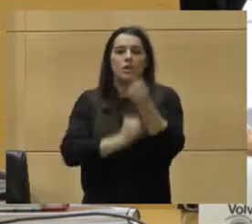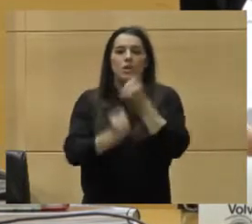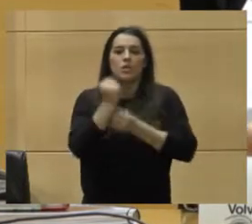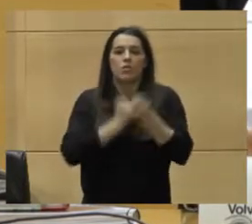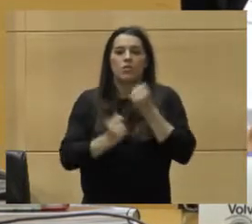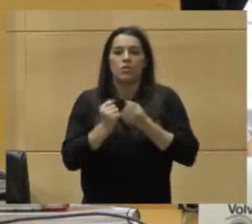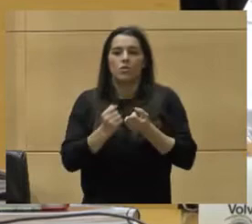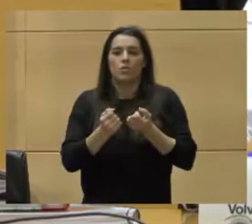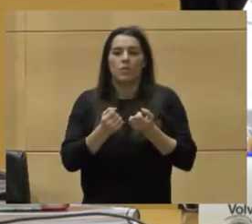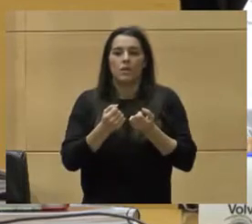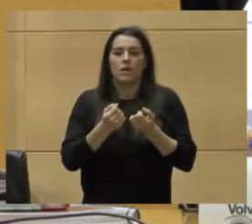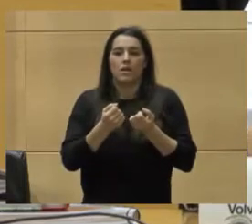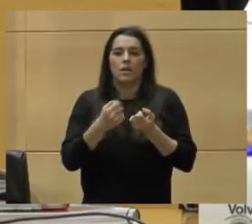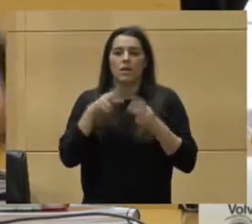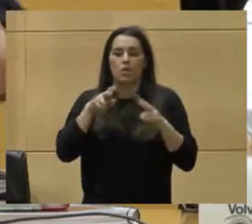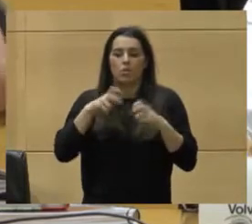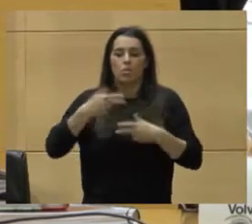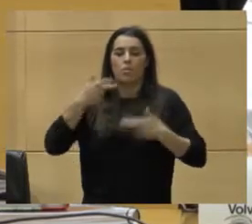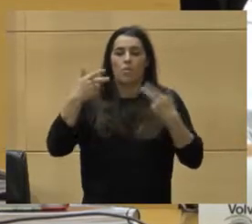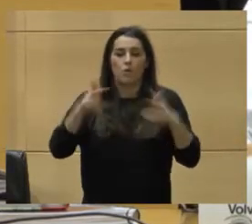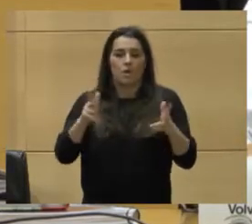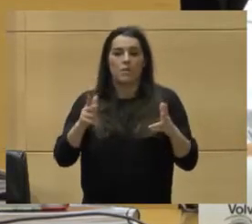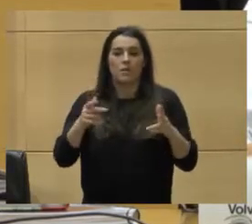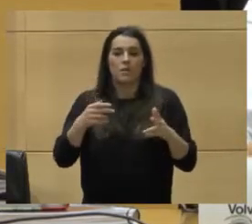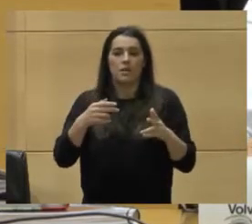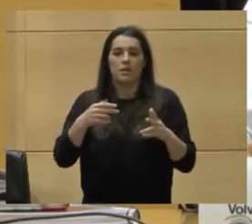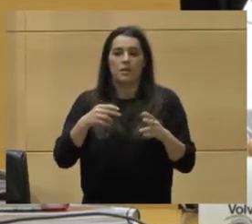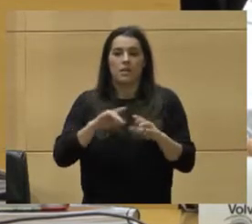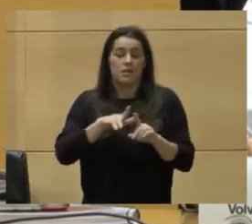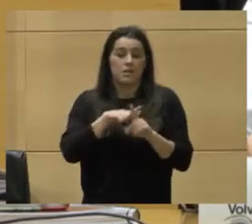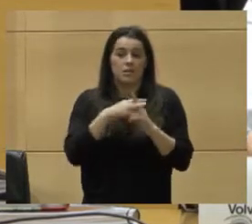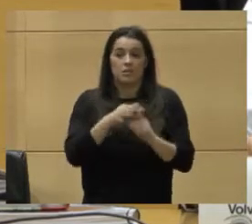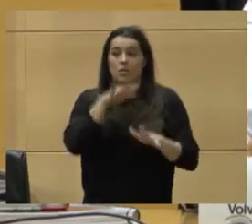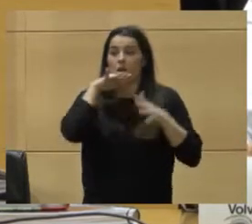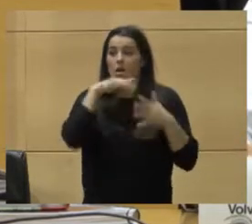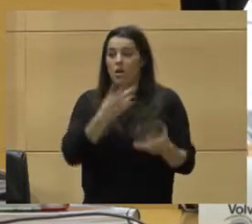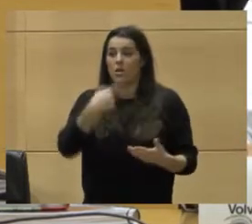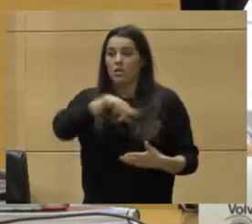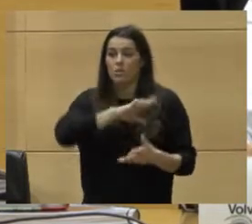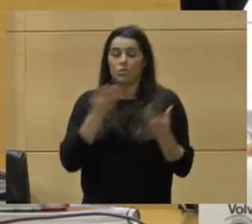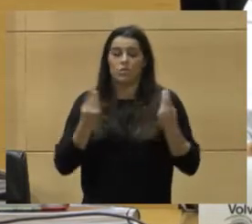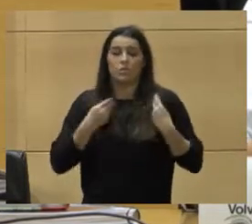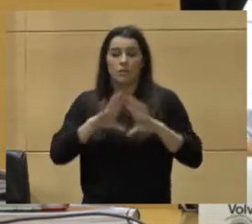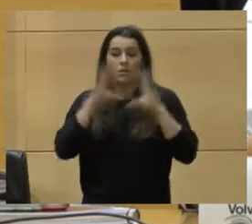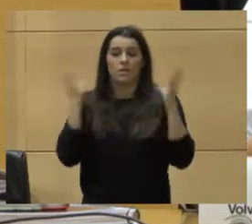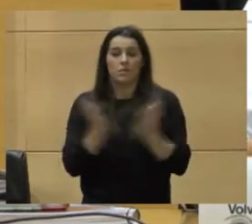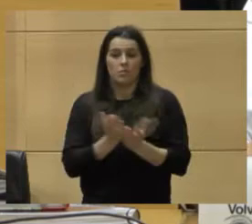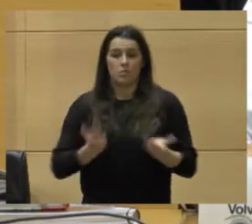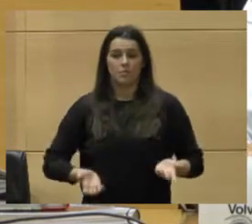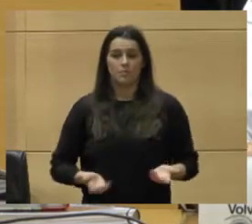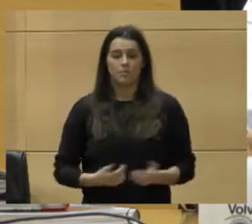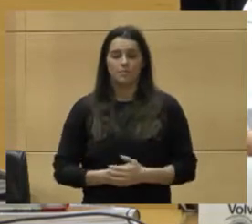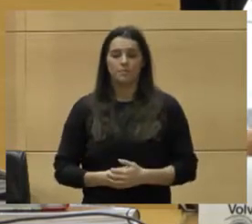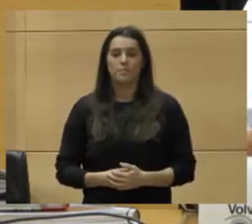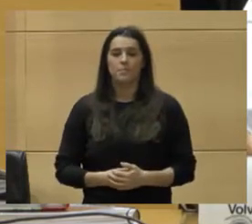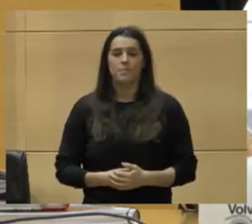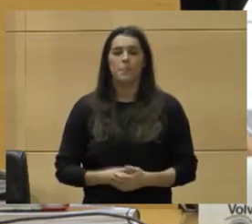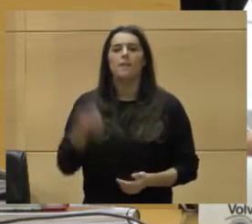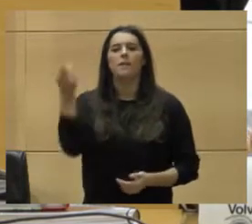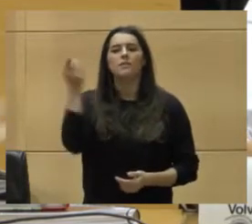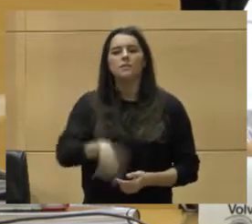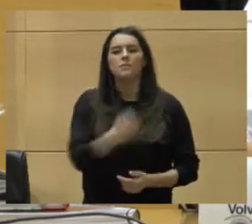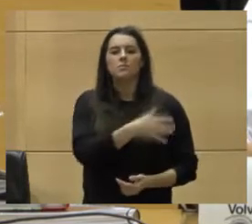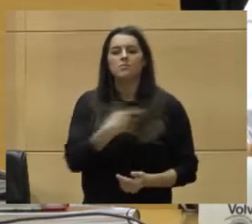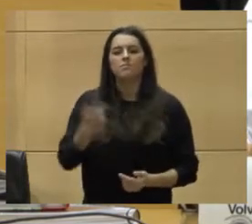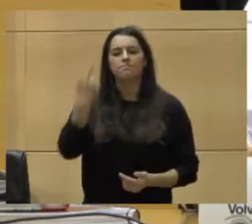la agenda neoliberal no hay nada más anti económico que el régimen en el que nos toca vivir a los seres humanos en el mundo en este momento y quería también